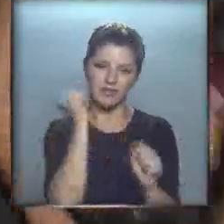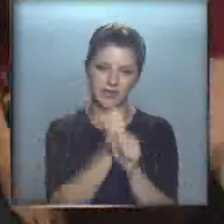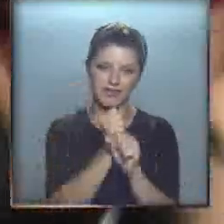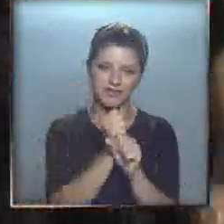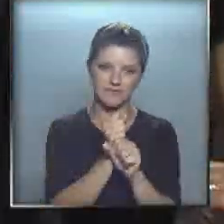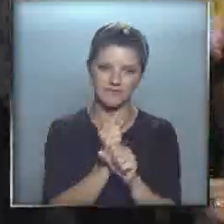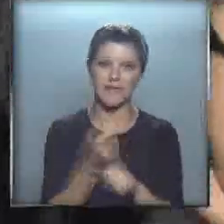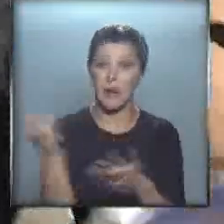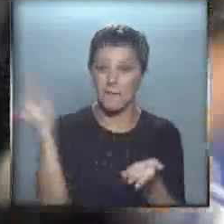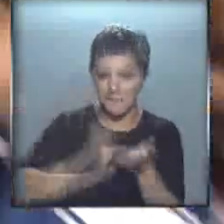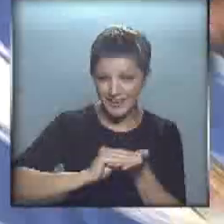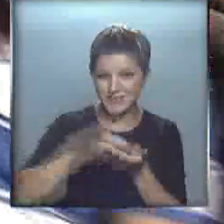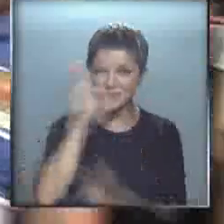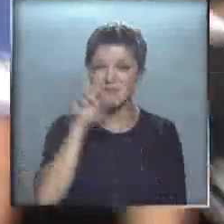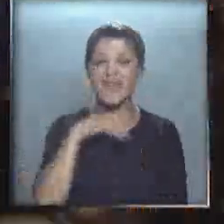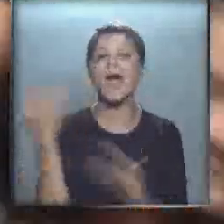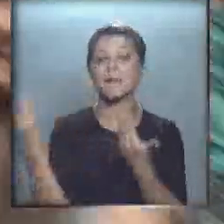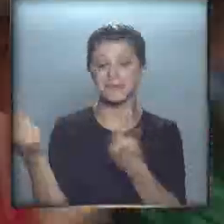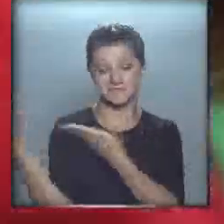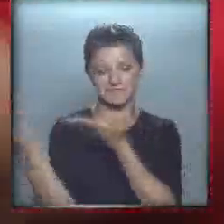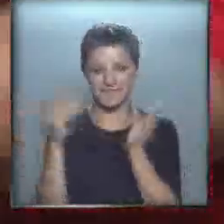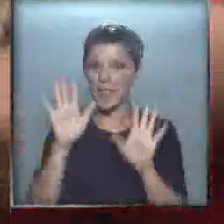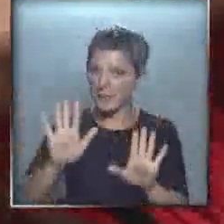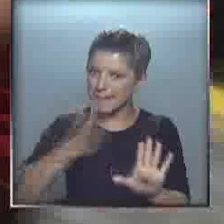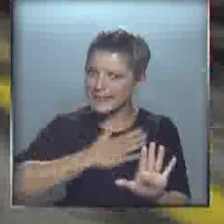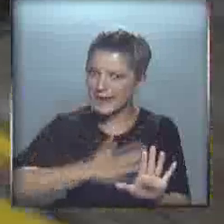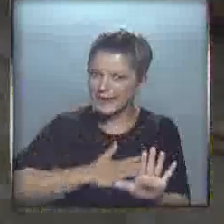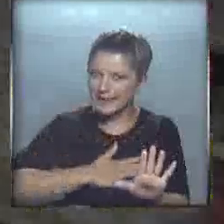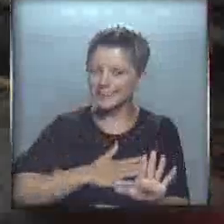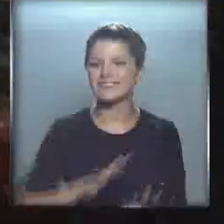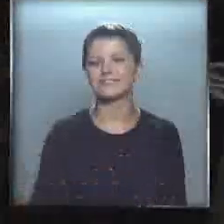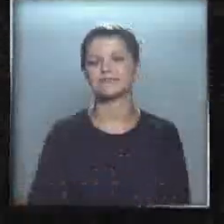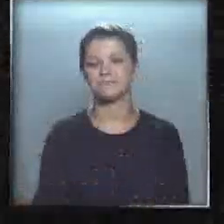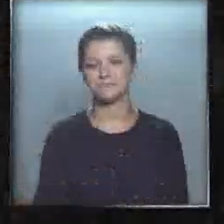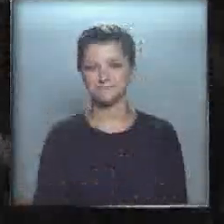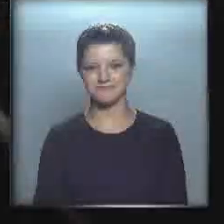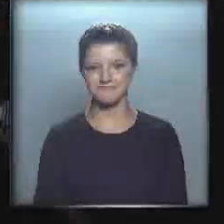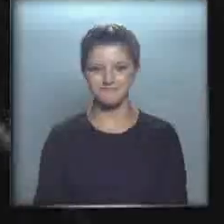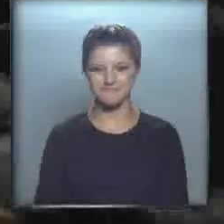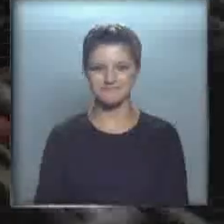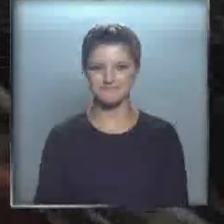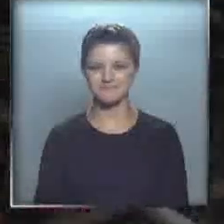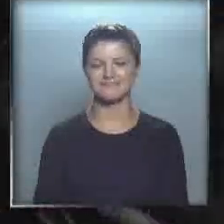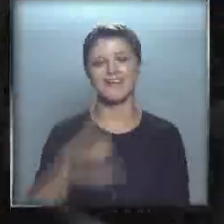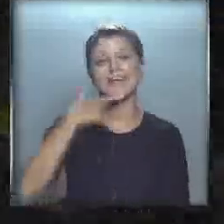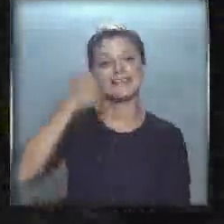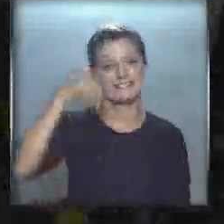importante. Ahí viene. Opa, venga. Despacito con ella. Ah, bueno, listo. Ya está.